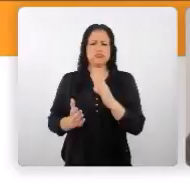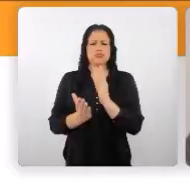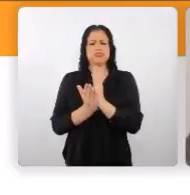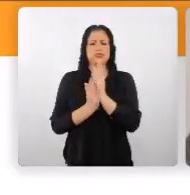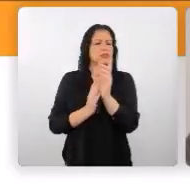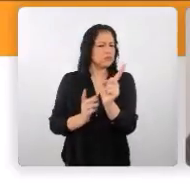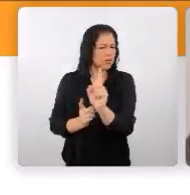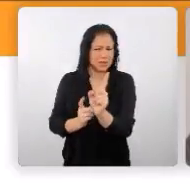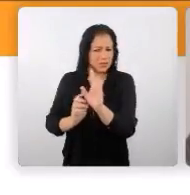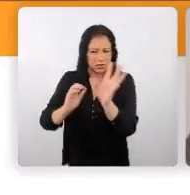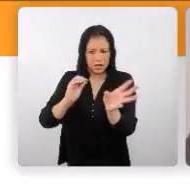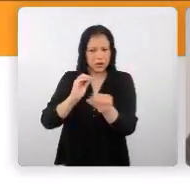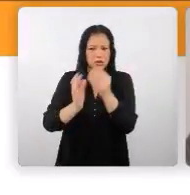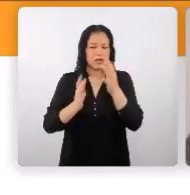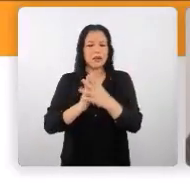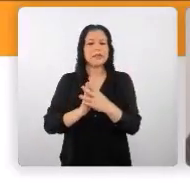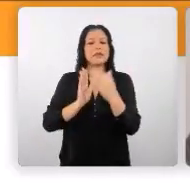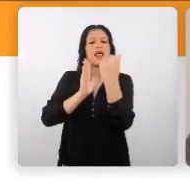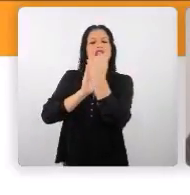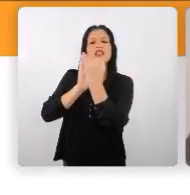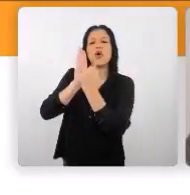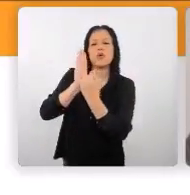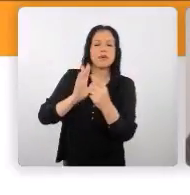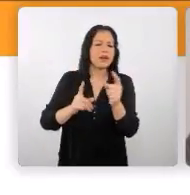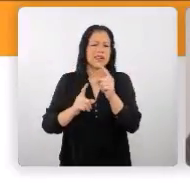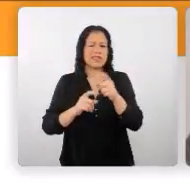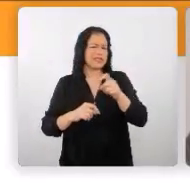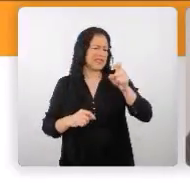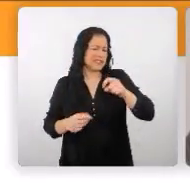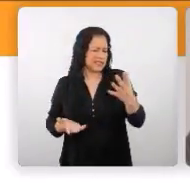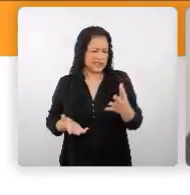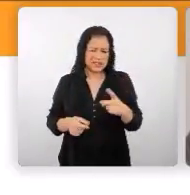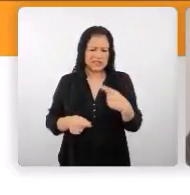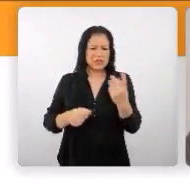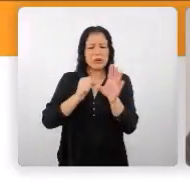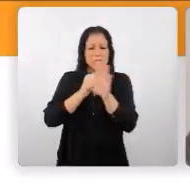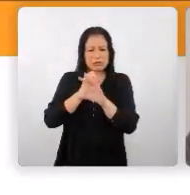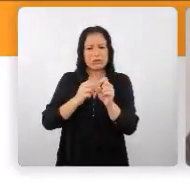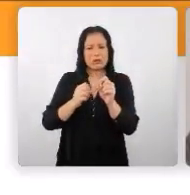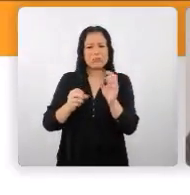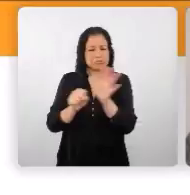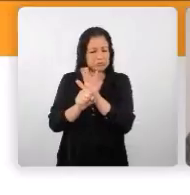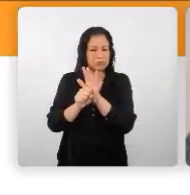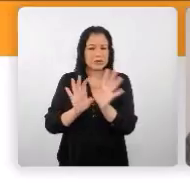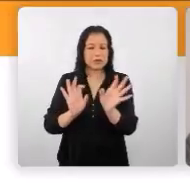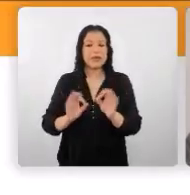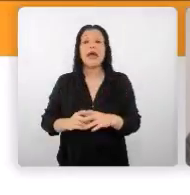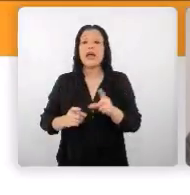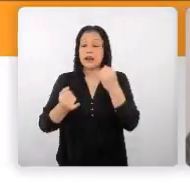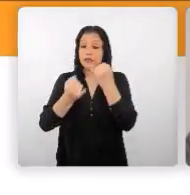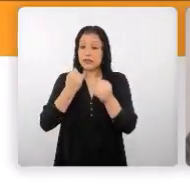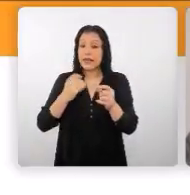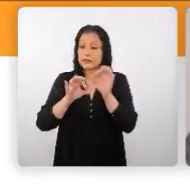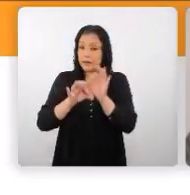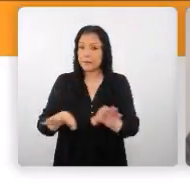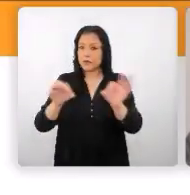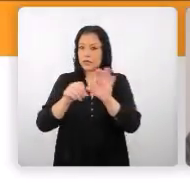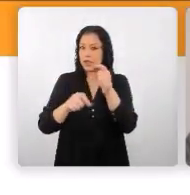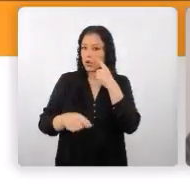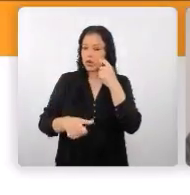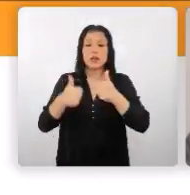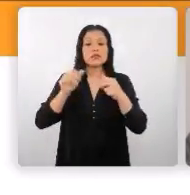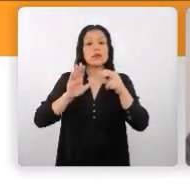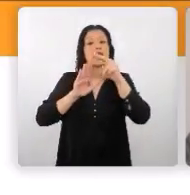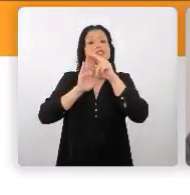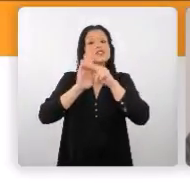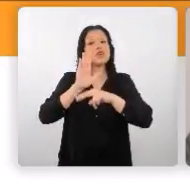ni incluir tal vez protocolos que no sean muy necesarios. Finalmente, es importante conocer las